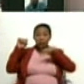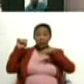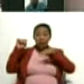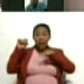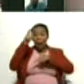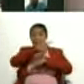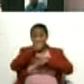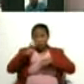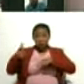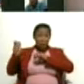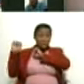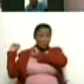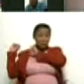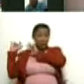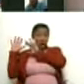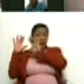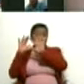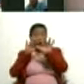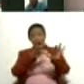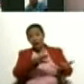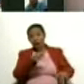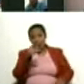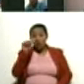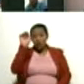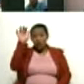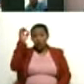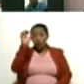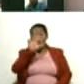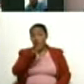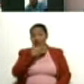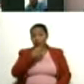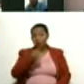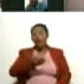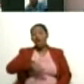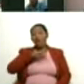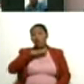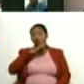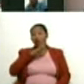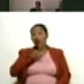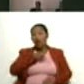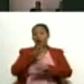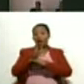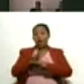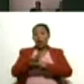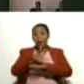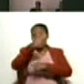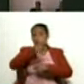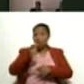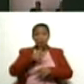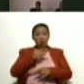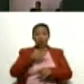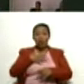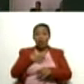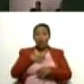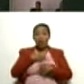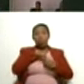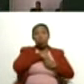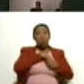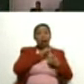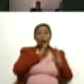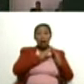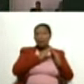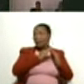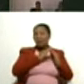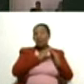gente va a ser extraordinaria que va a ir a votar. Nadie se quiere quedar por fuera. Nadie